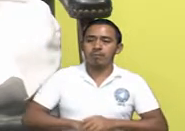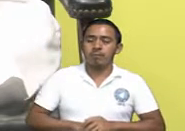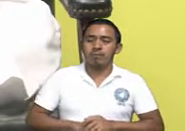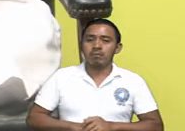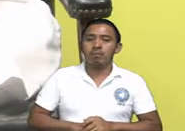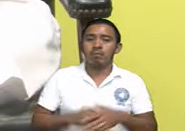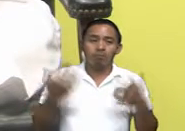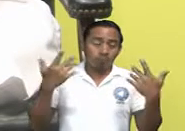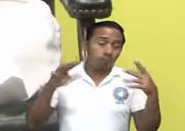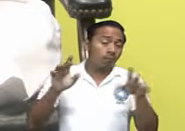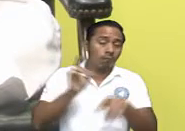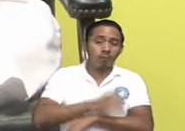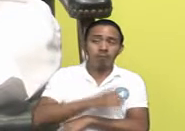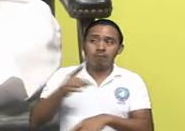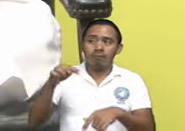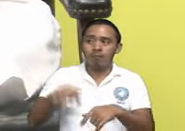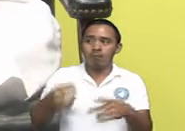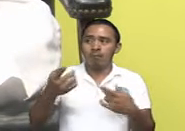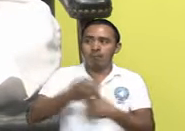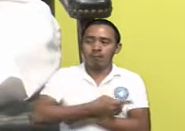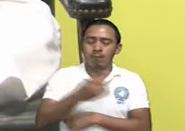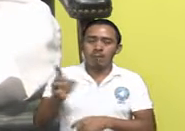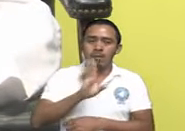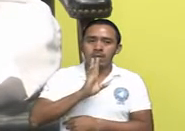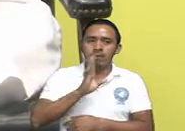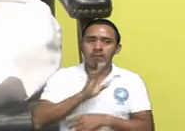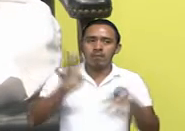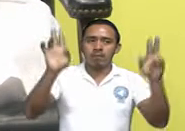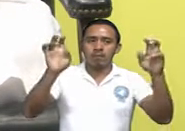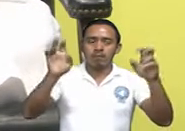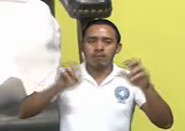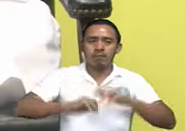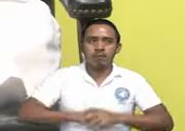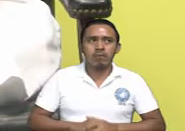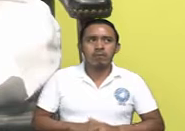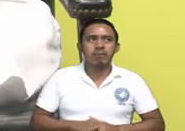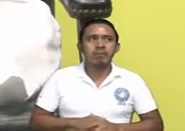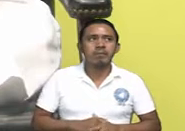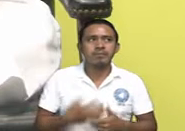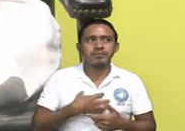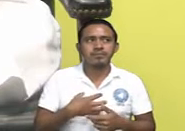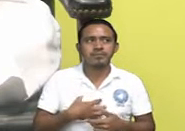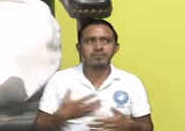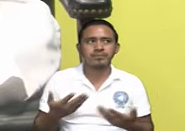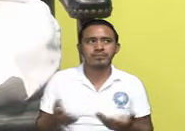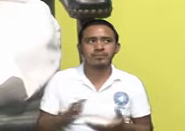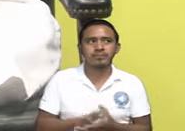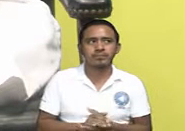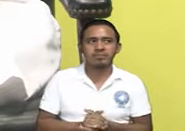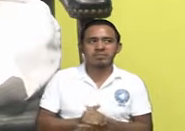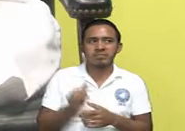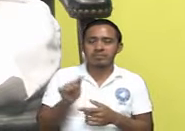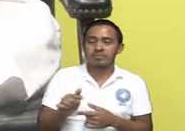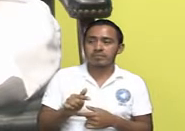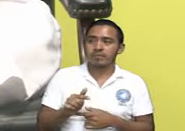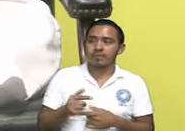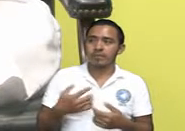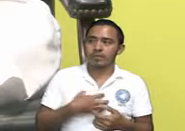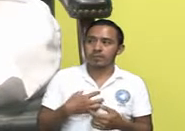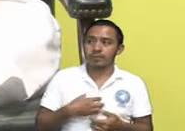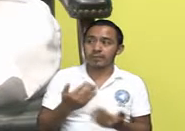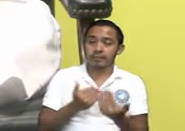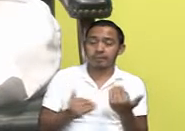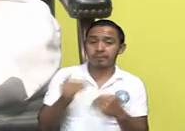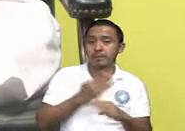cualquier momento, pero hoy especialmente es hablar del tema para evitar situaciones, dado que el suicidio es una de las muertes que más se